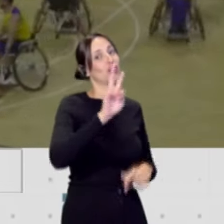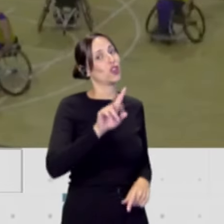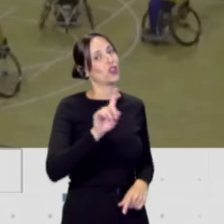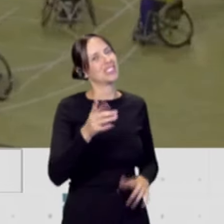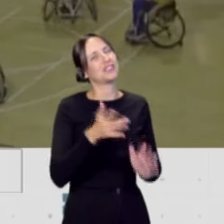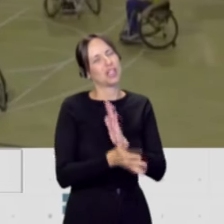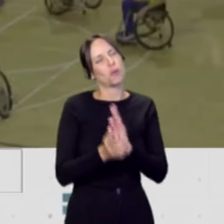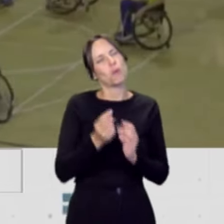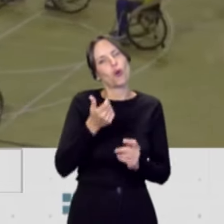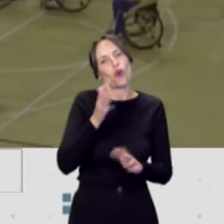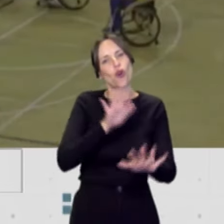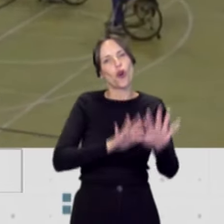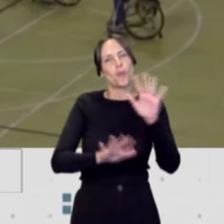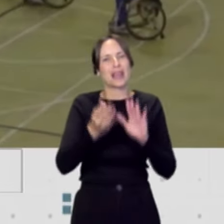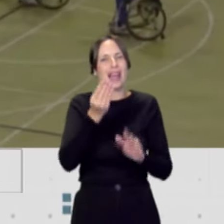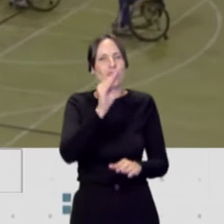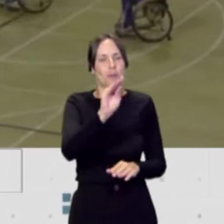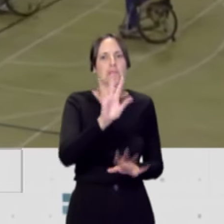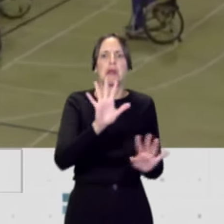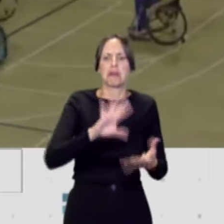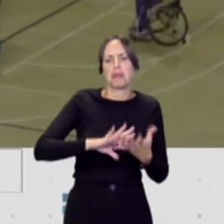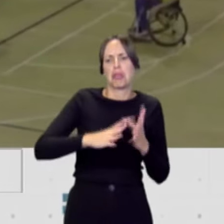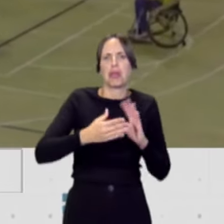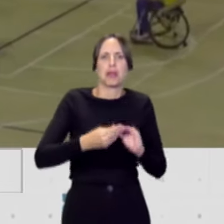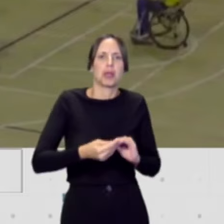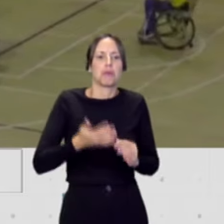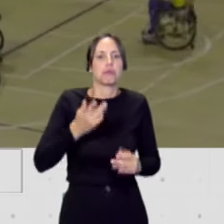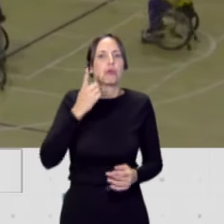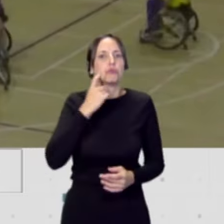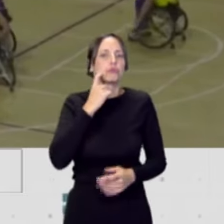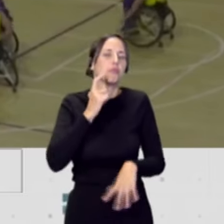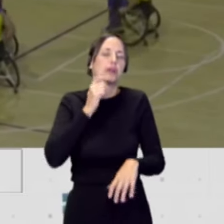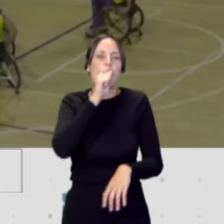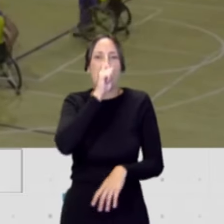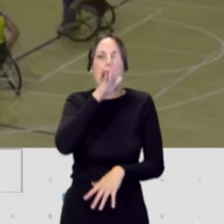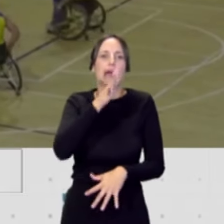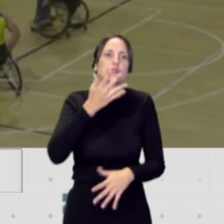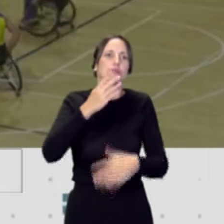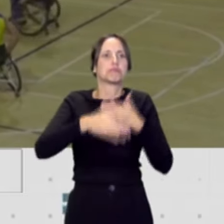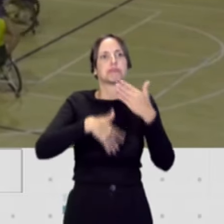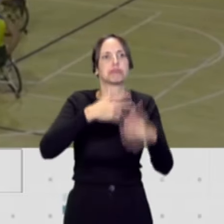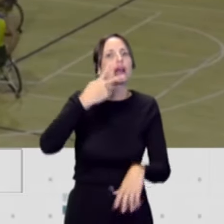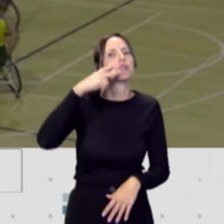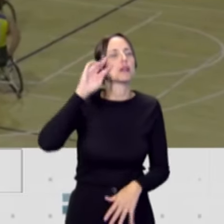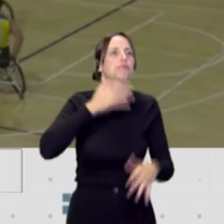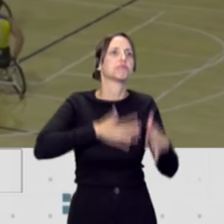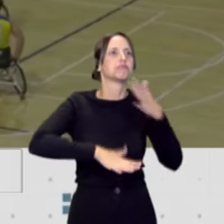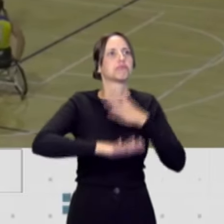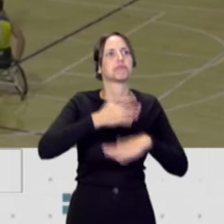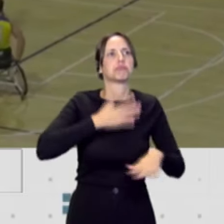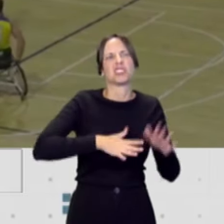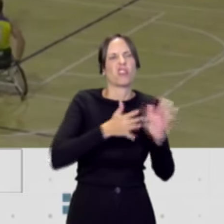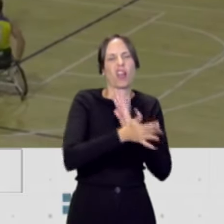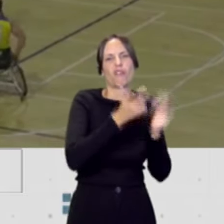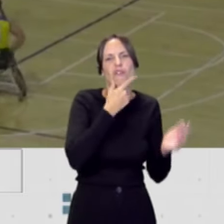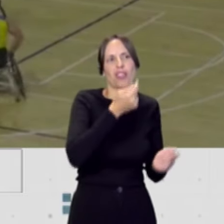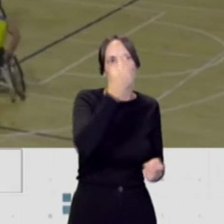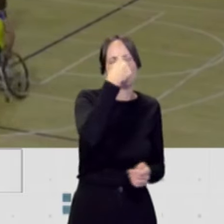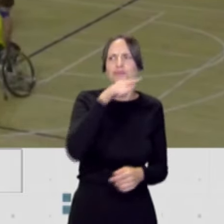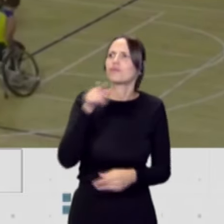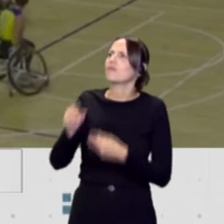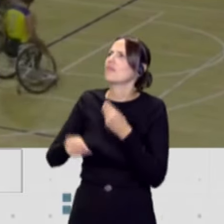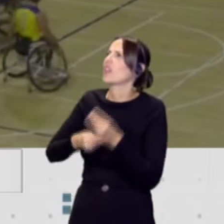nos adaptamos y te vas haciendo y a medida que van pasando los años vas cogiendo experiencia y sabes cómo tienes que prácticamente hacerlo. Y Ramón, ¿y tú cómo lo haces?